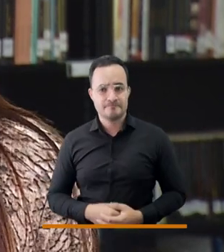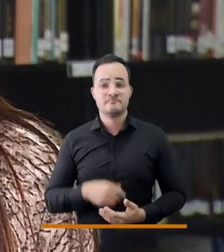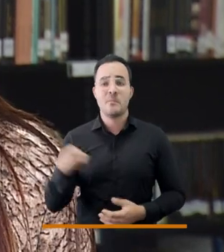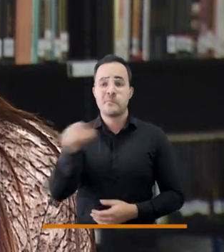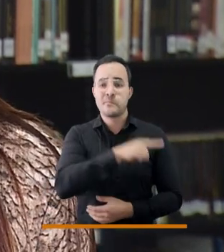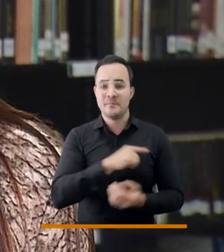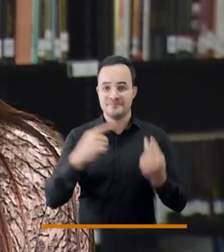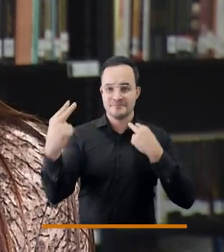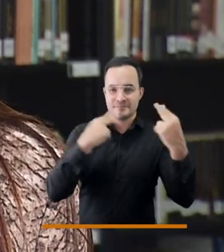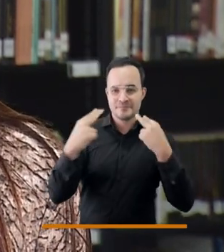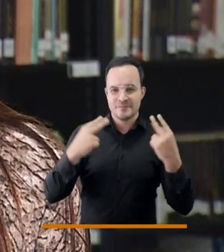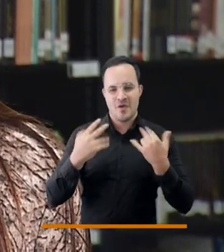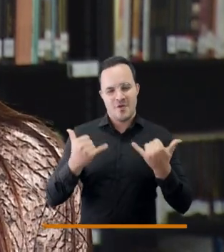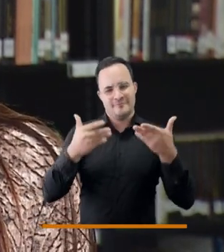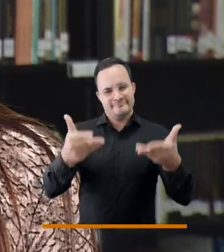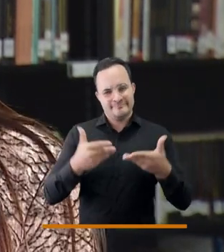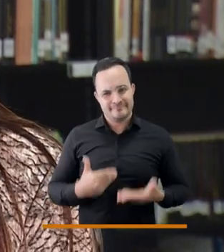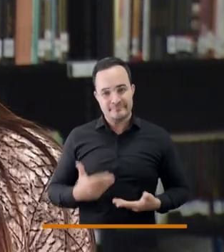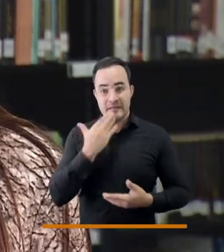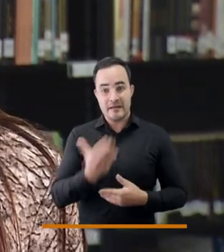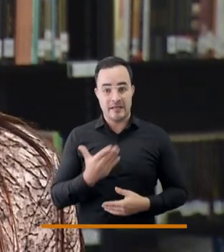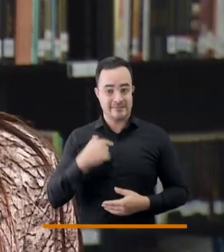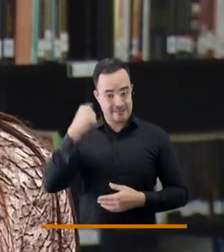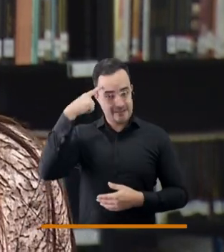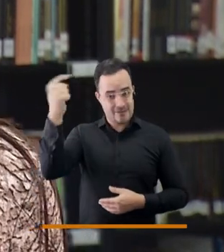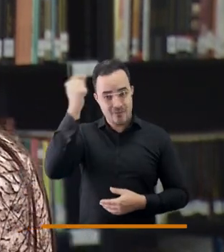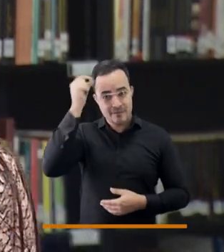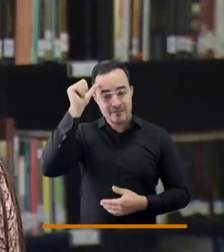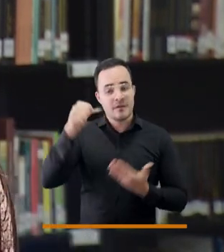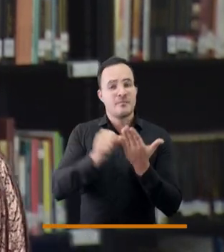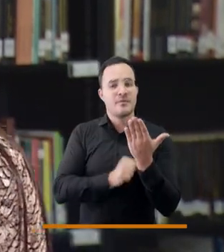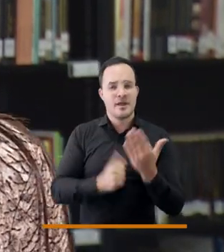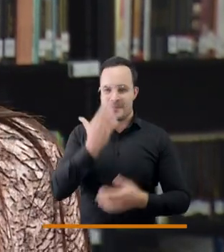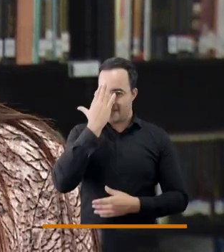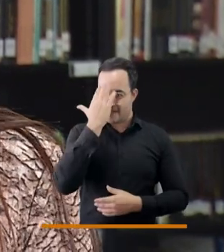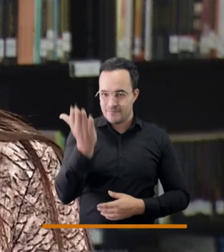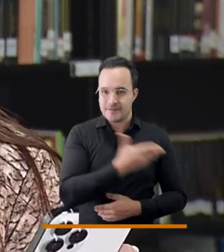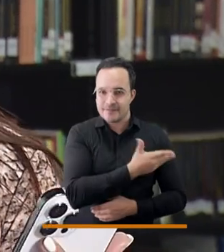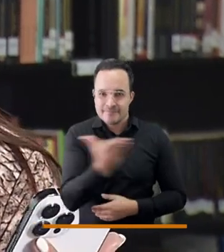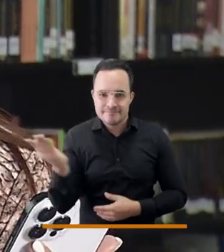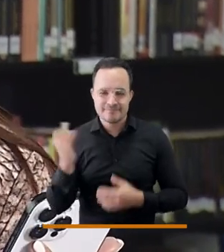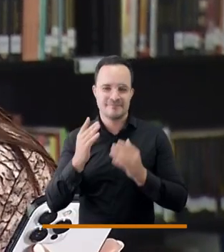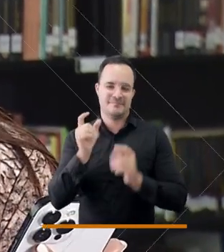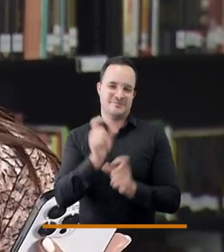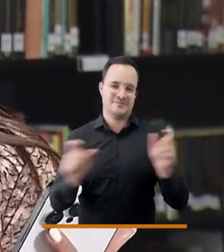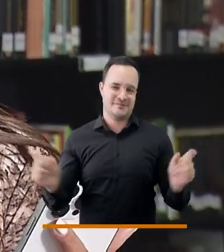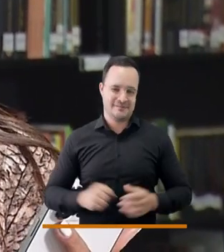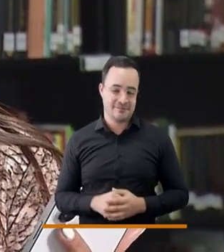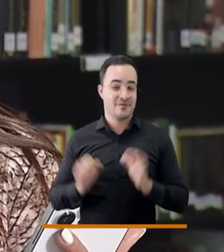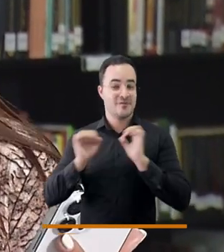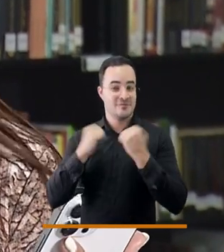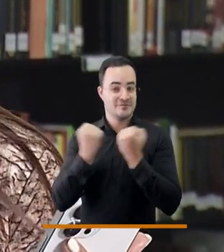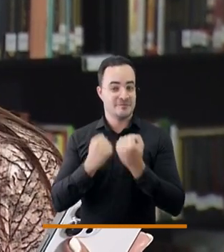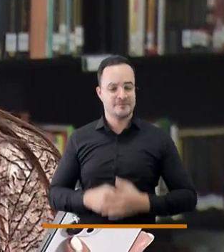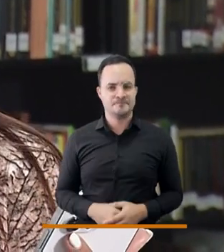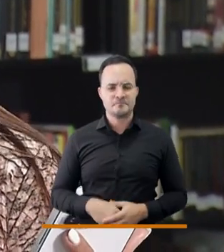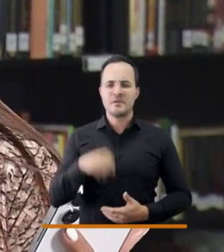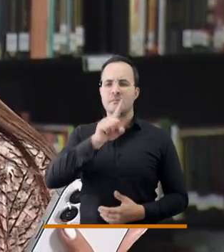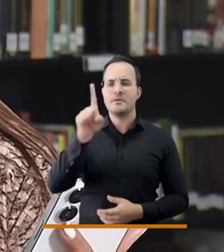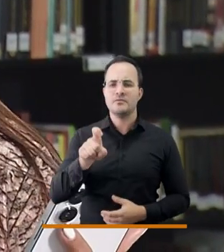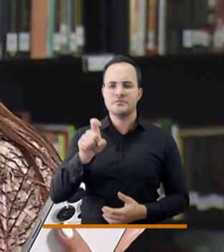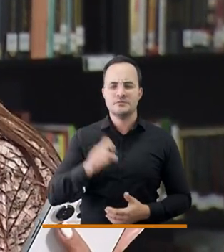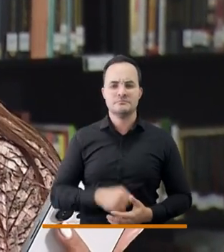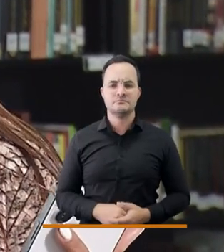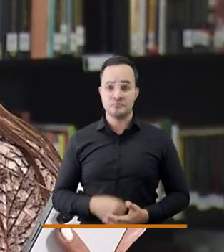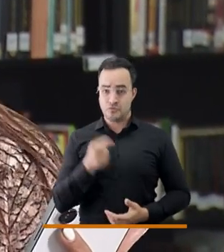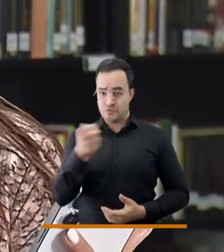y bienvenidos a todos nuestros televidentes a su espacio De Frente a la Gente. La pregunta del día de hoy es, ¿está de acuerdo